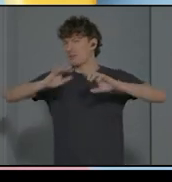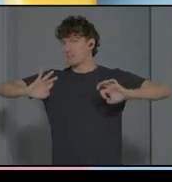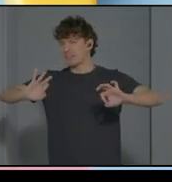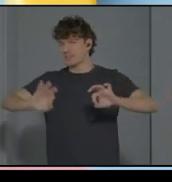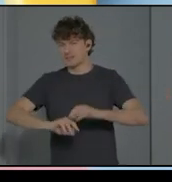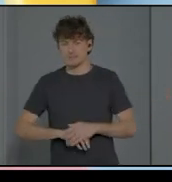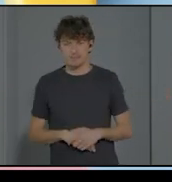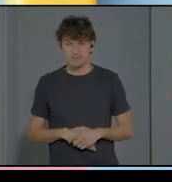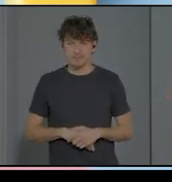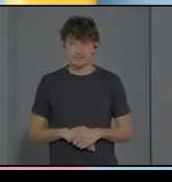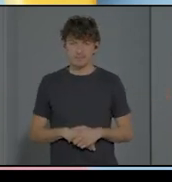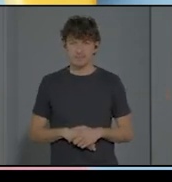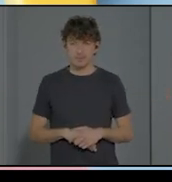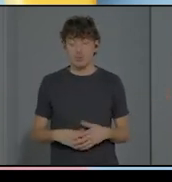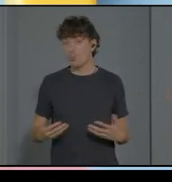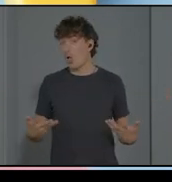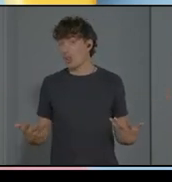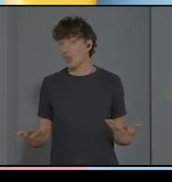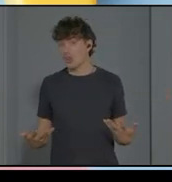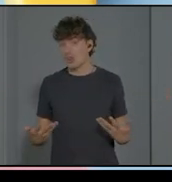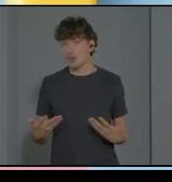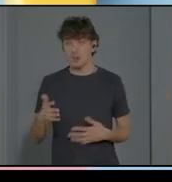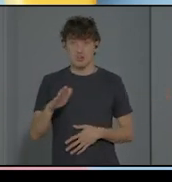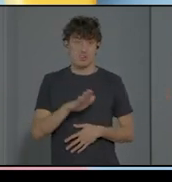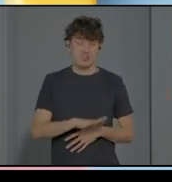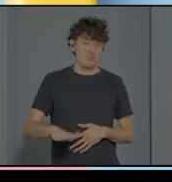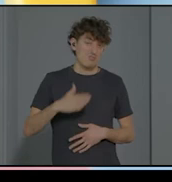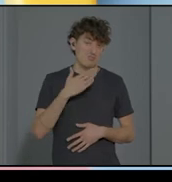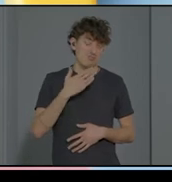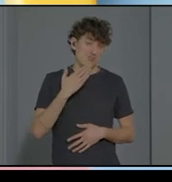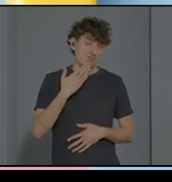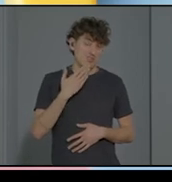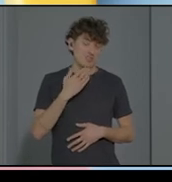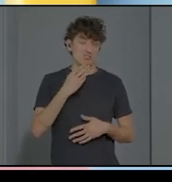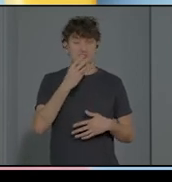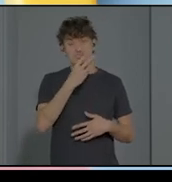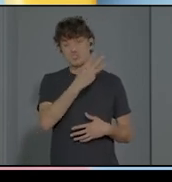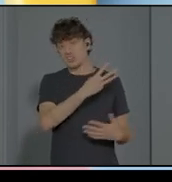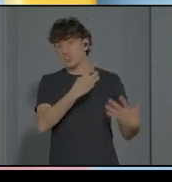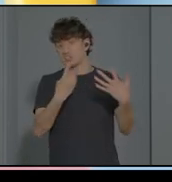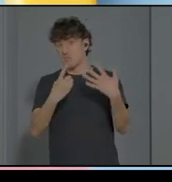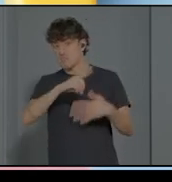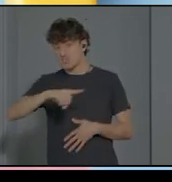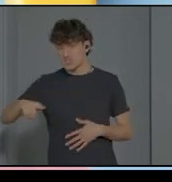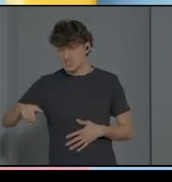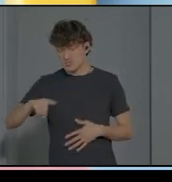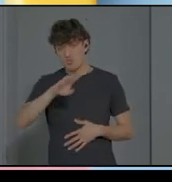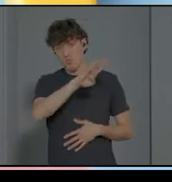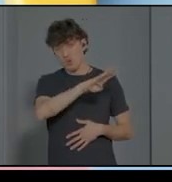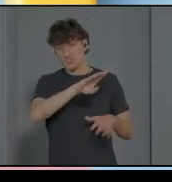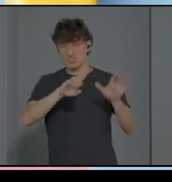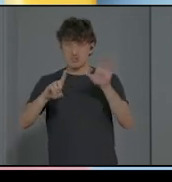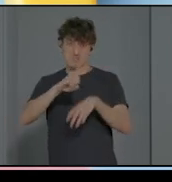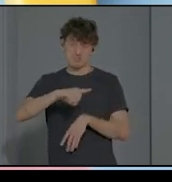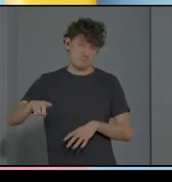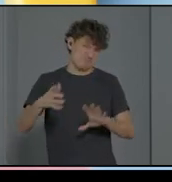unos niños de 36-48 meses guardavano insieme alle madri. O 3-4 años, veían juntos con